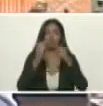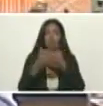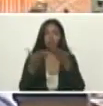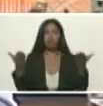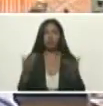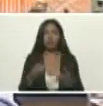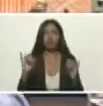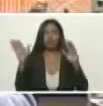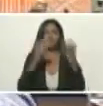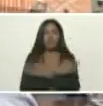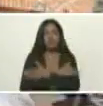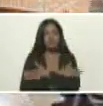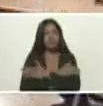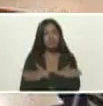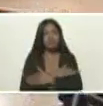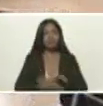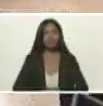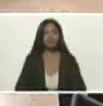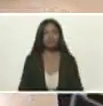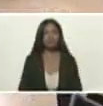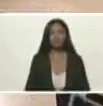gracias. ¡Felicidades!